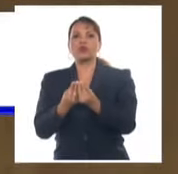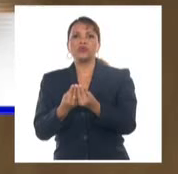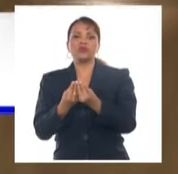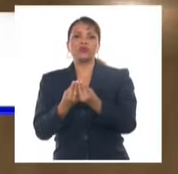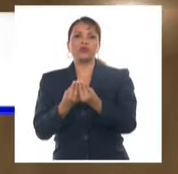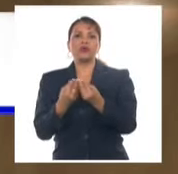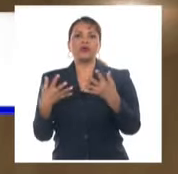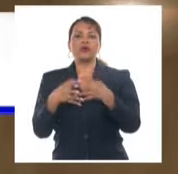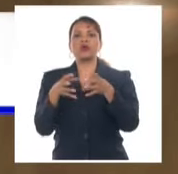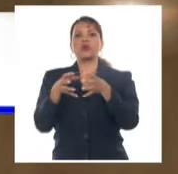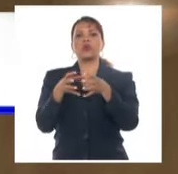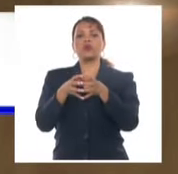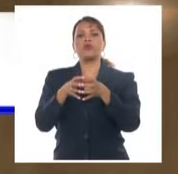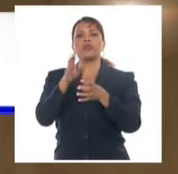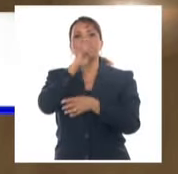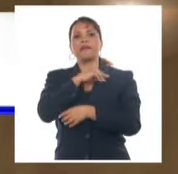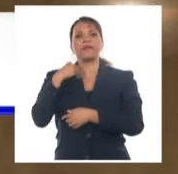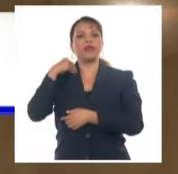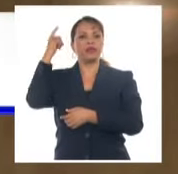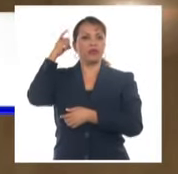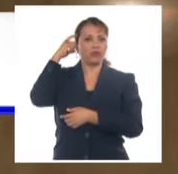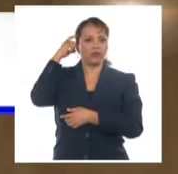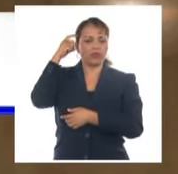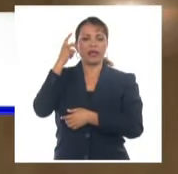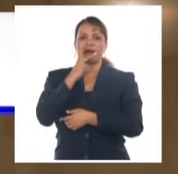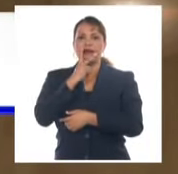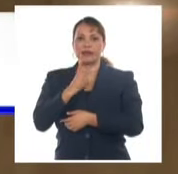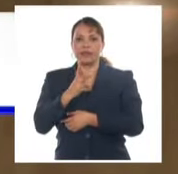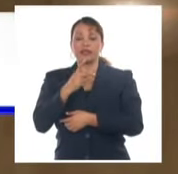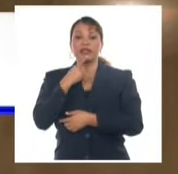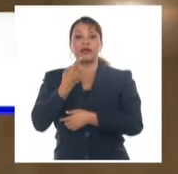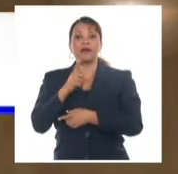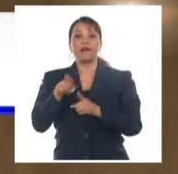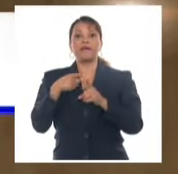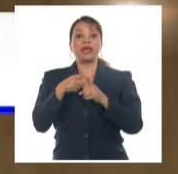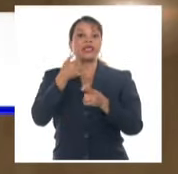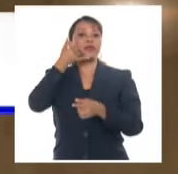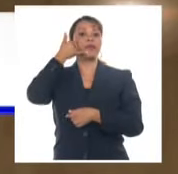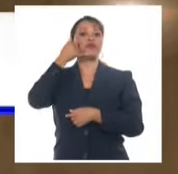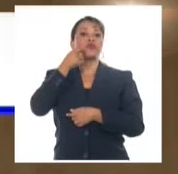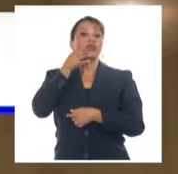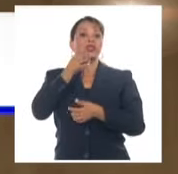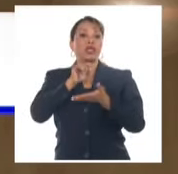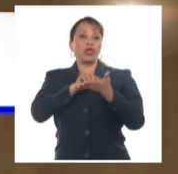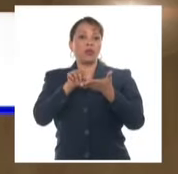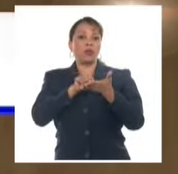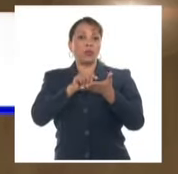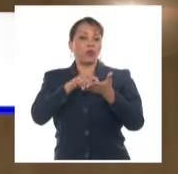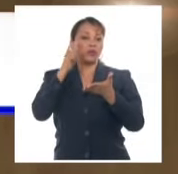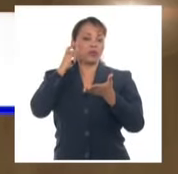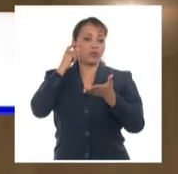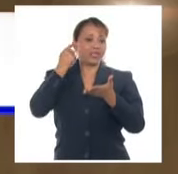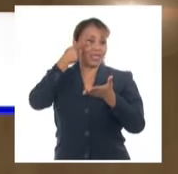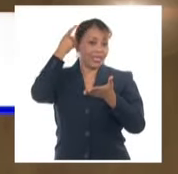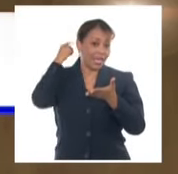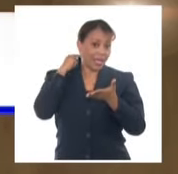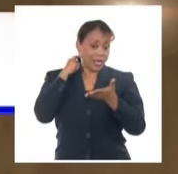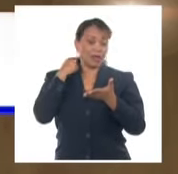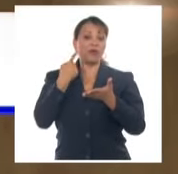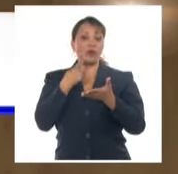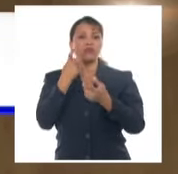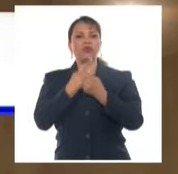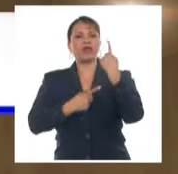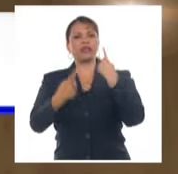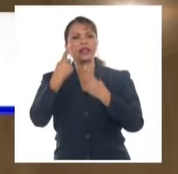el grupo de neurociencias con la firma neuronic sa el dispositivo de estimulación transcutánea del nervio vaco como alternativa